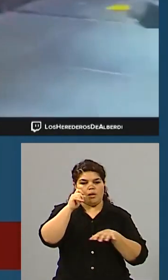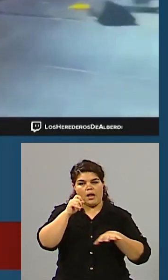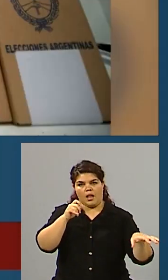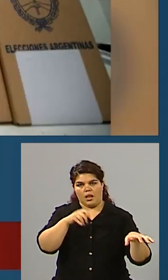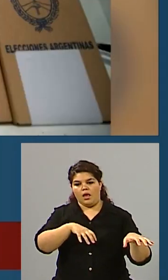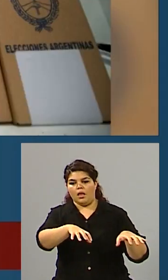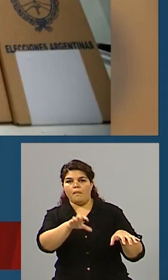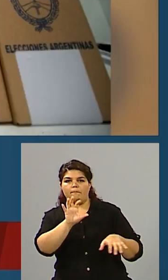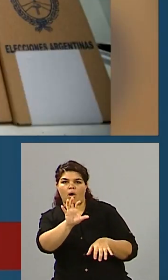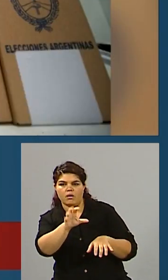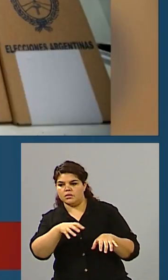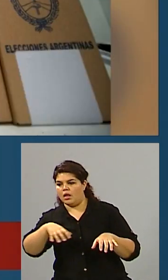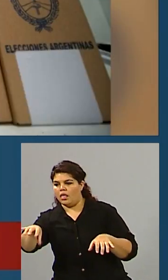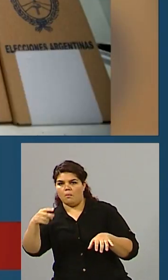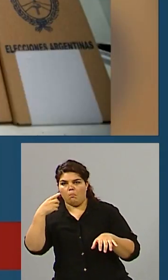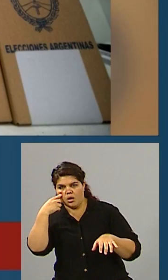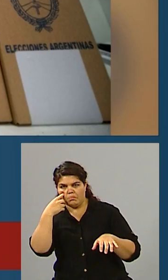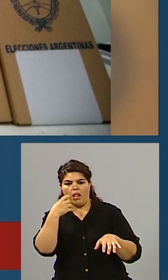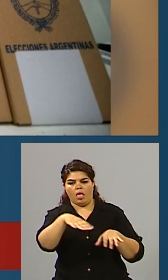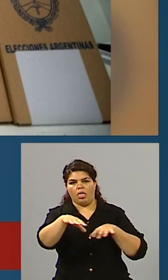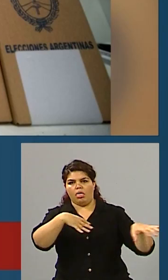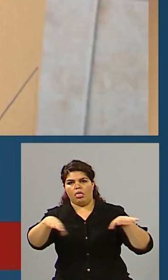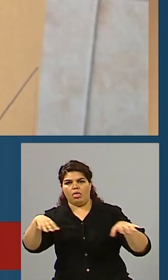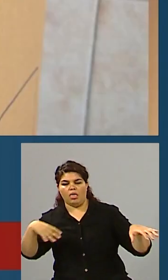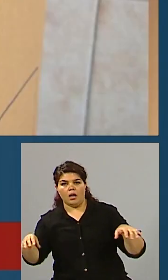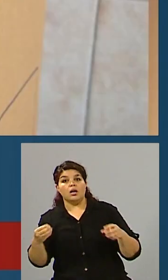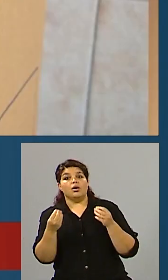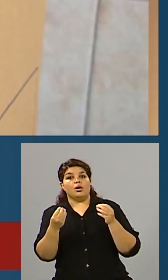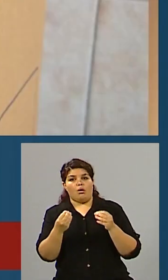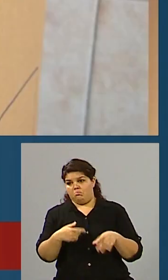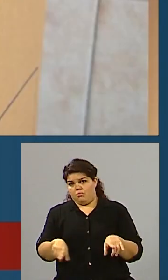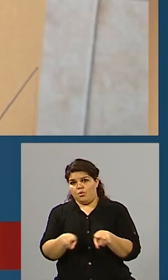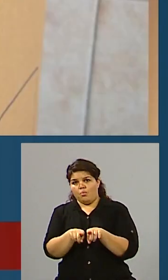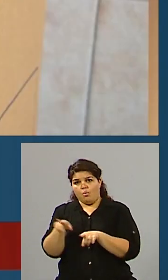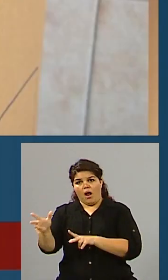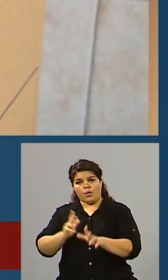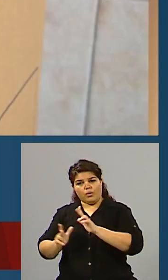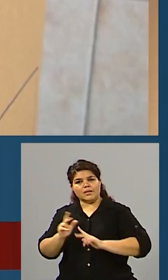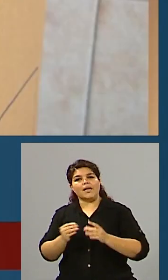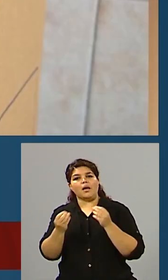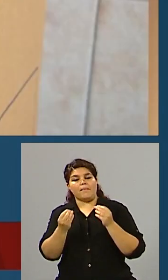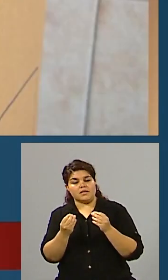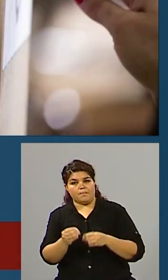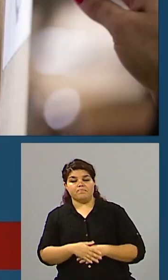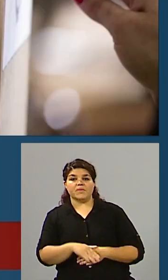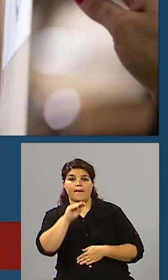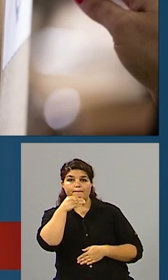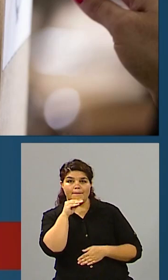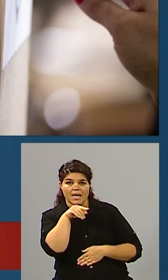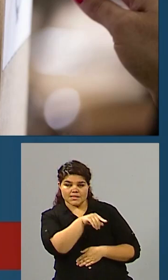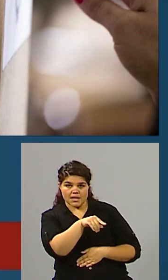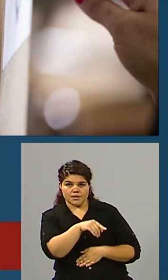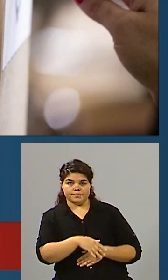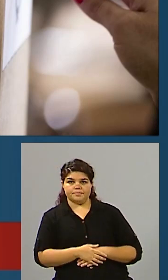argentino fuera cambiando de colores, ¿no? Vos decías, y muy bien, que Sergio Massa, me parece muy valioso